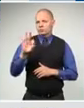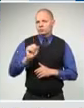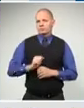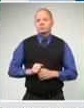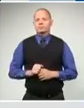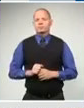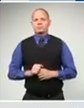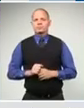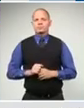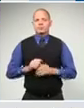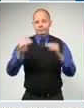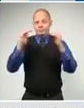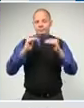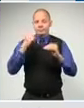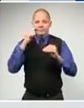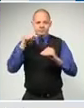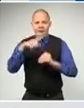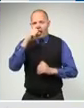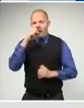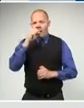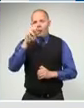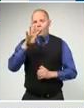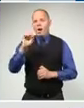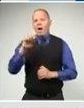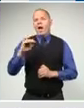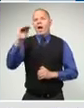de 40 a 59,